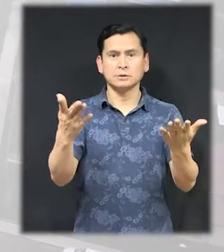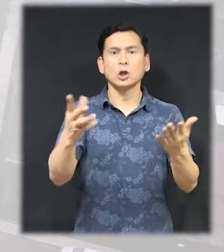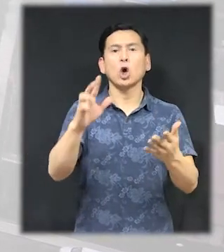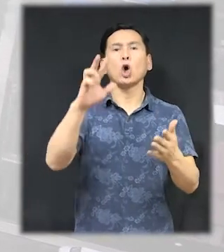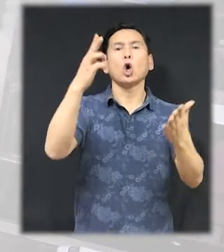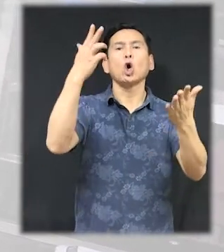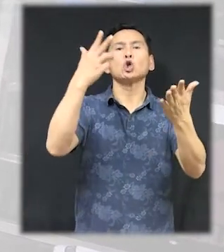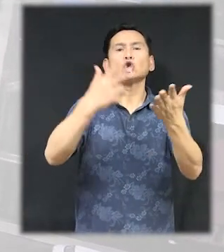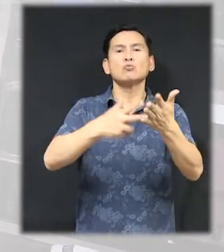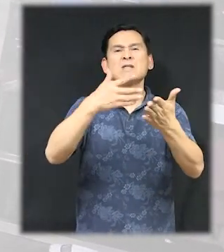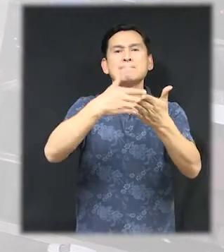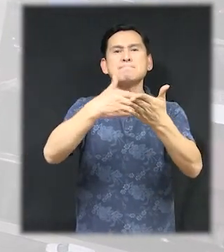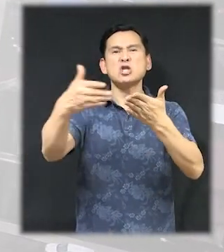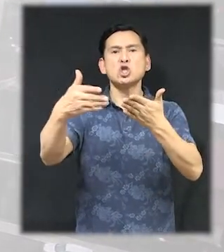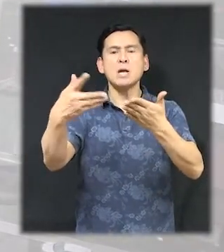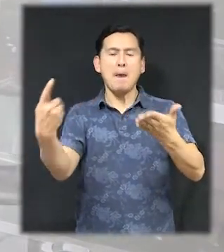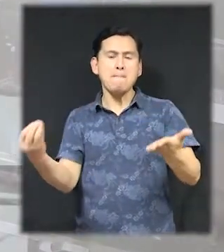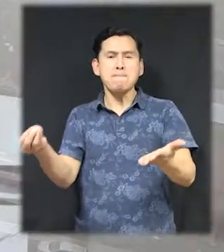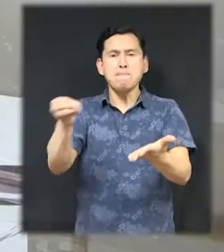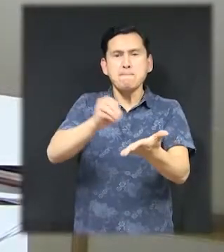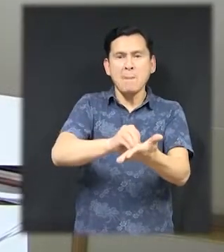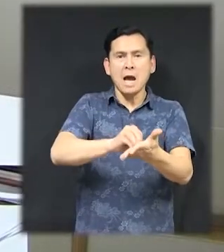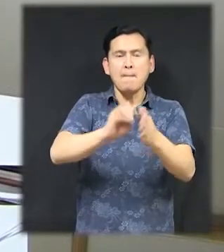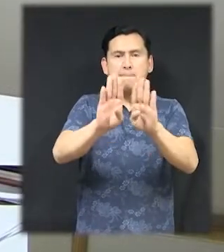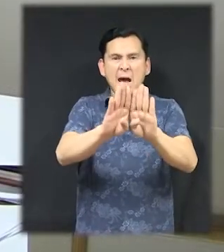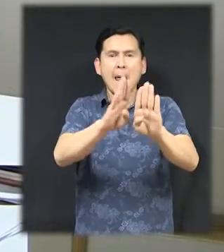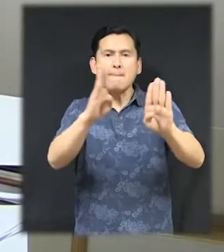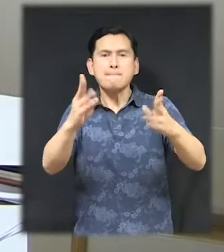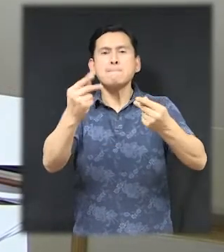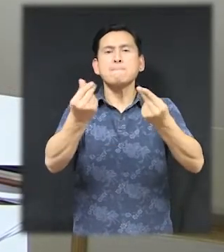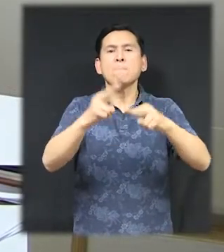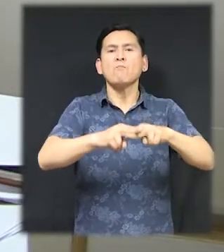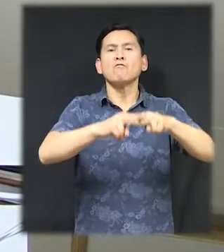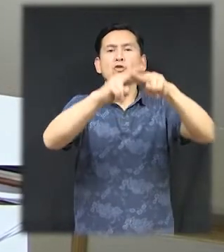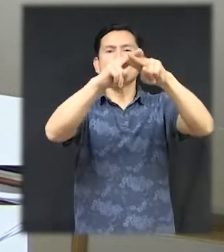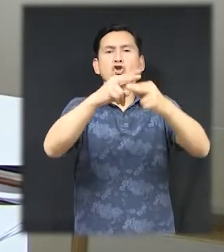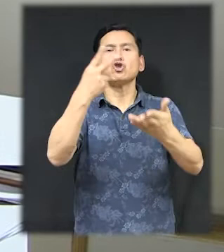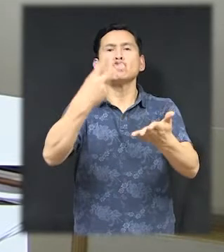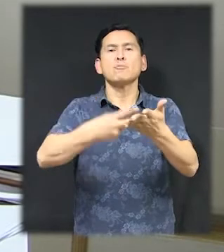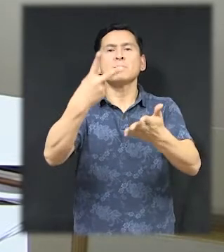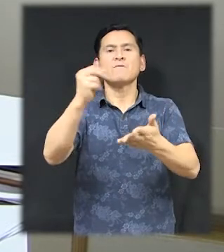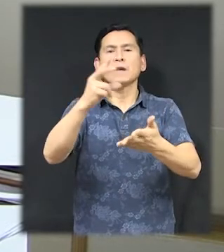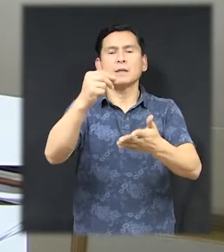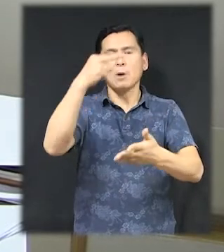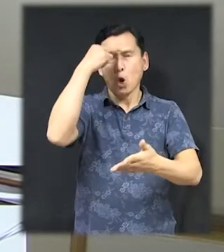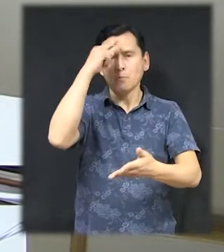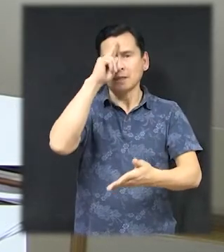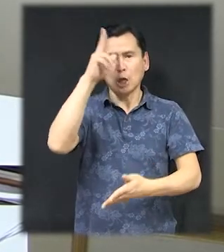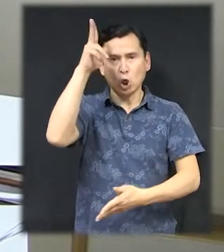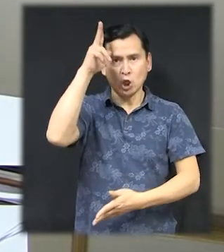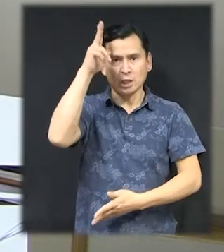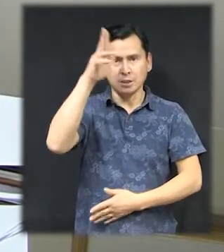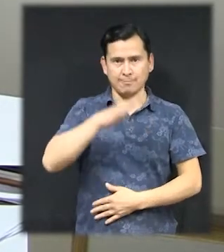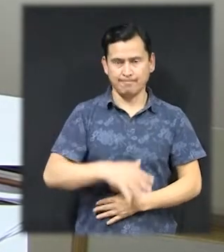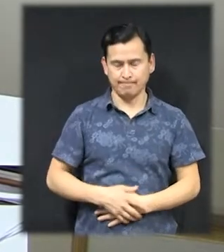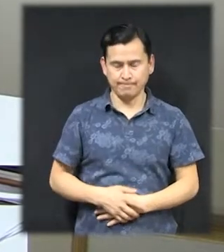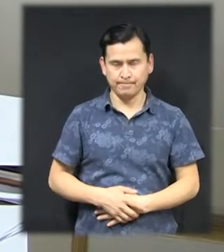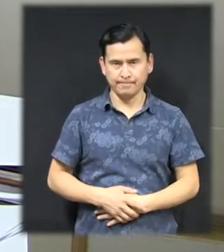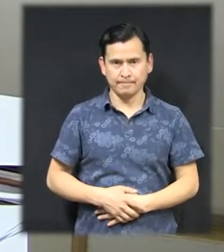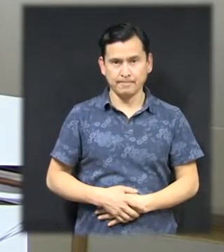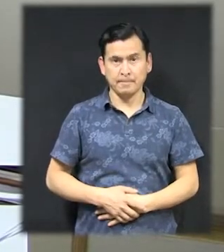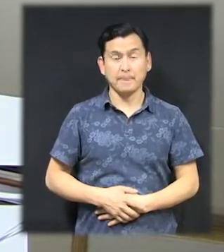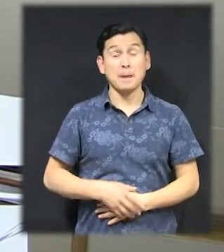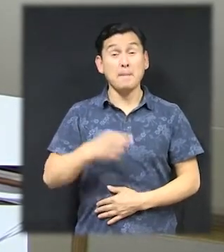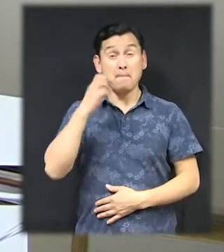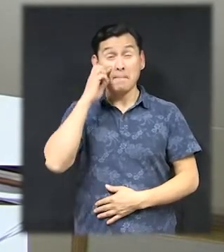del presupuesto 2019, o sea, cuando no existía este sistema de financiamiento y se reconoció la deuda con que